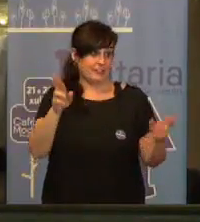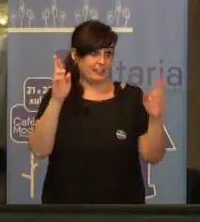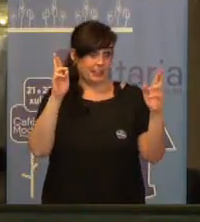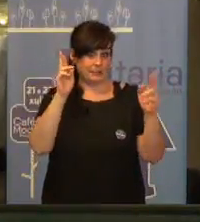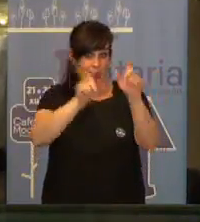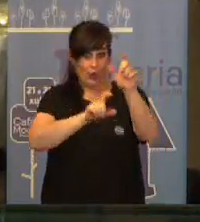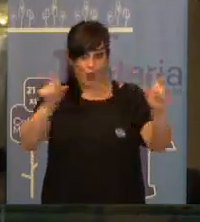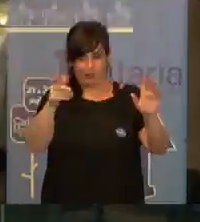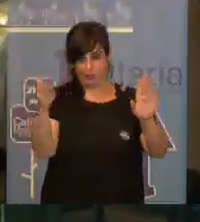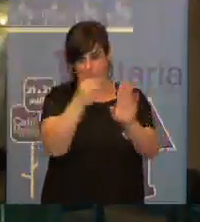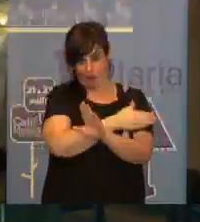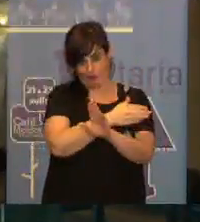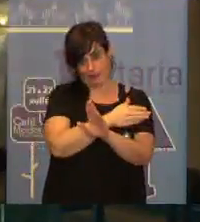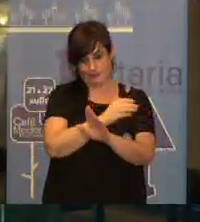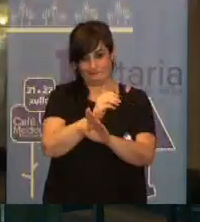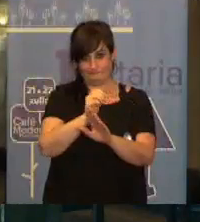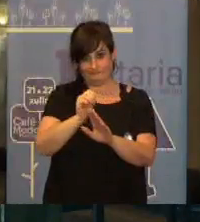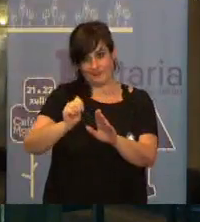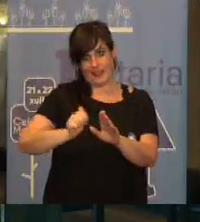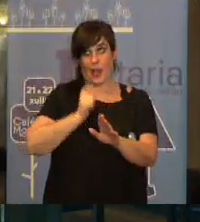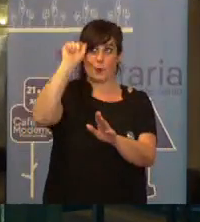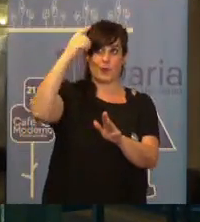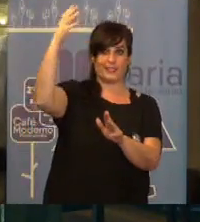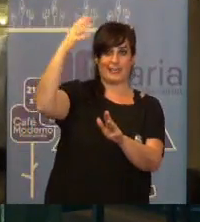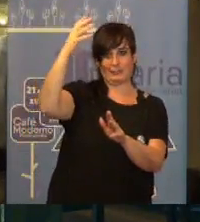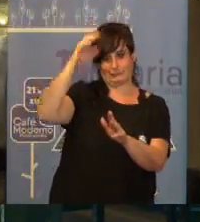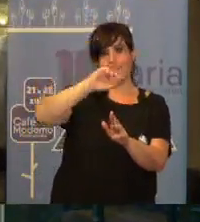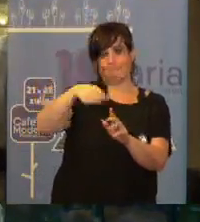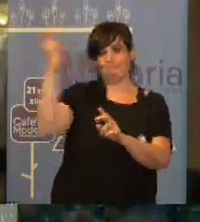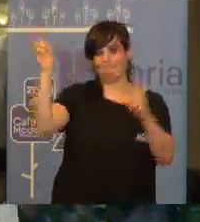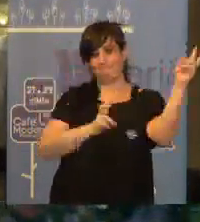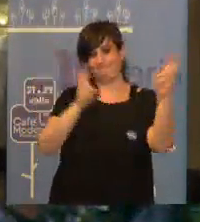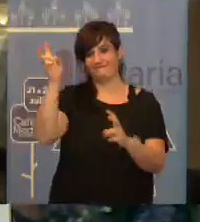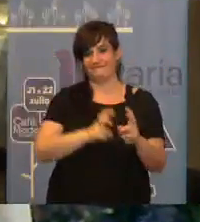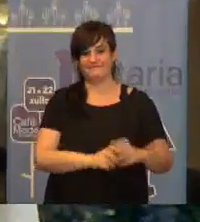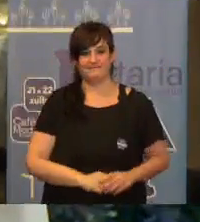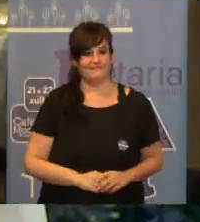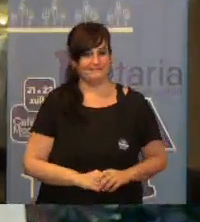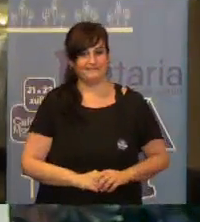foron a aproveitar un pouquiño o sol de Pontevedra.